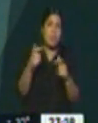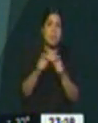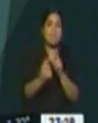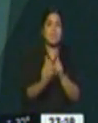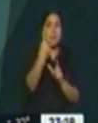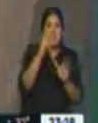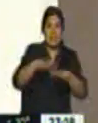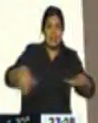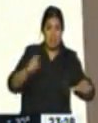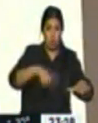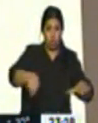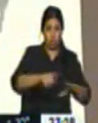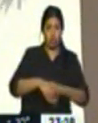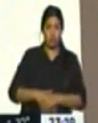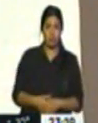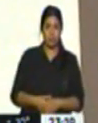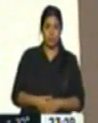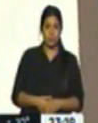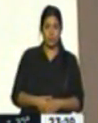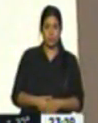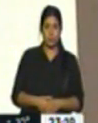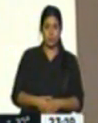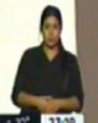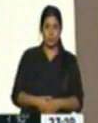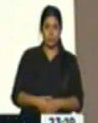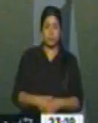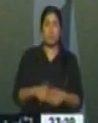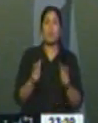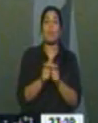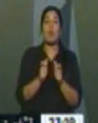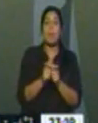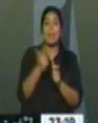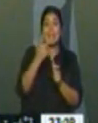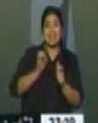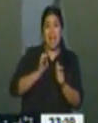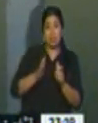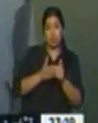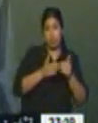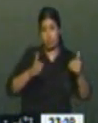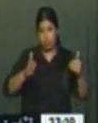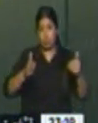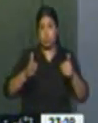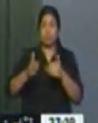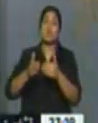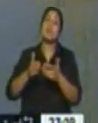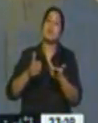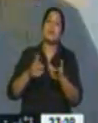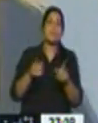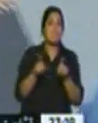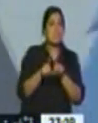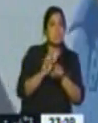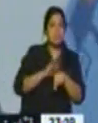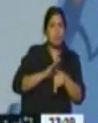chicos, Joe Bazoca. El programa duró 3 años, pero Alberto no dejó de trabajar como técnico.